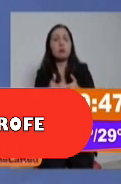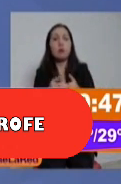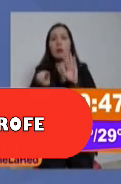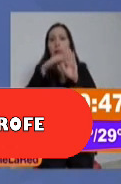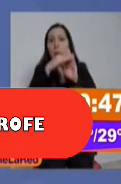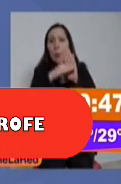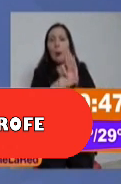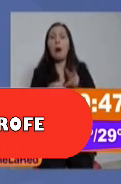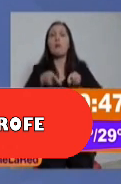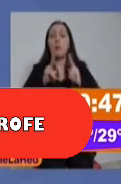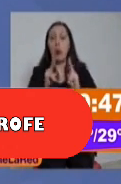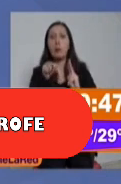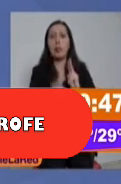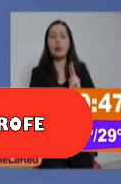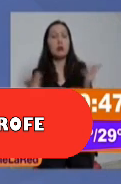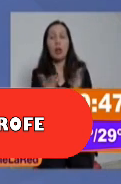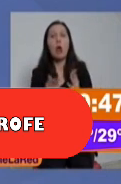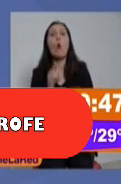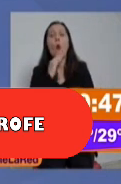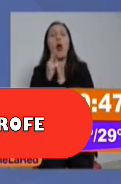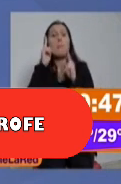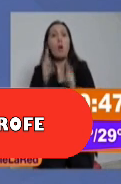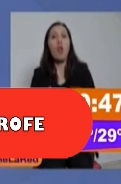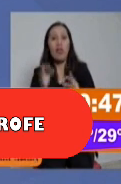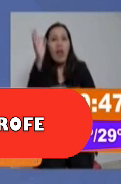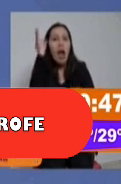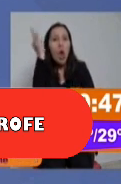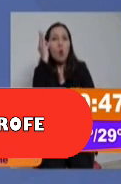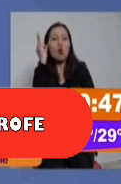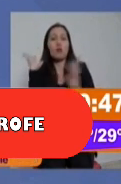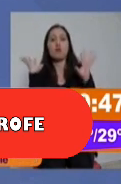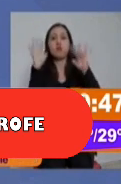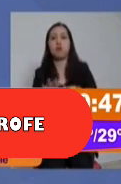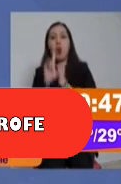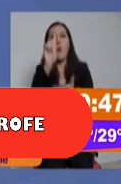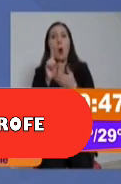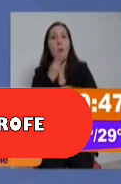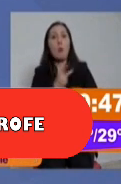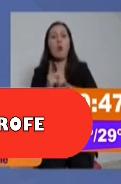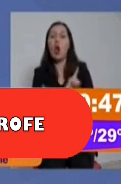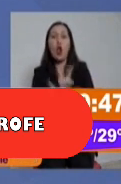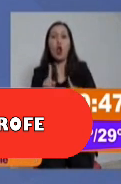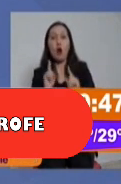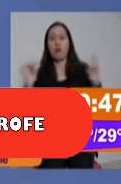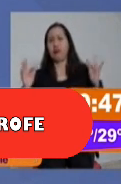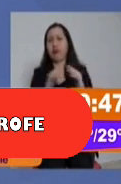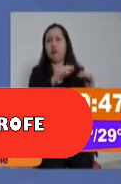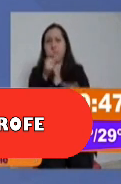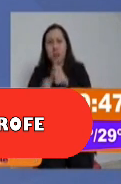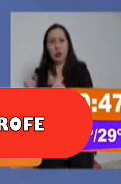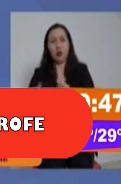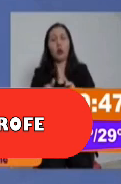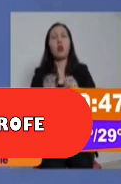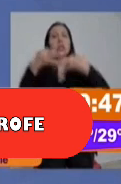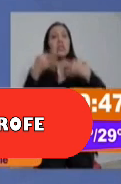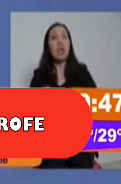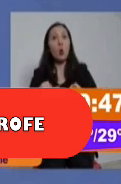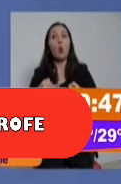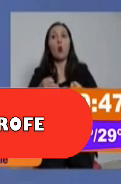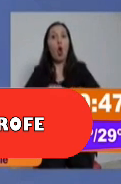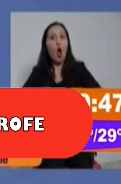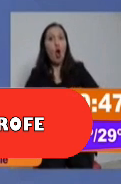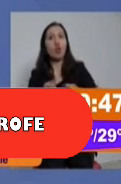una serie de medidas, incluyendo la restricción de reuniones en espacios públicos para evitar aglomeraciones, asegurar la distribución